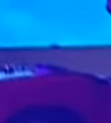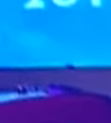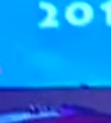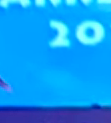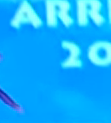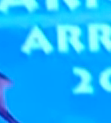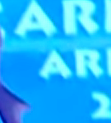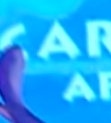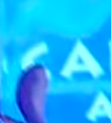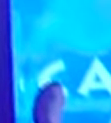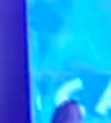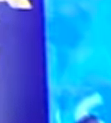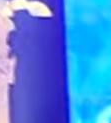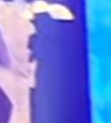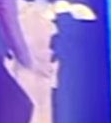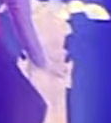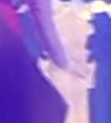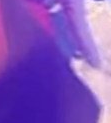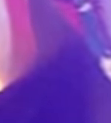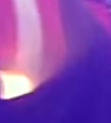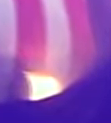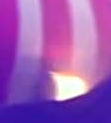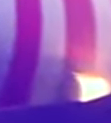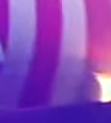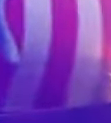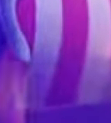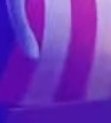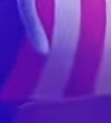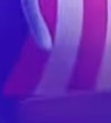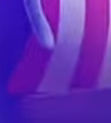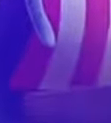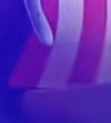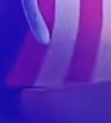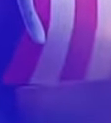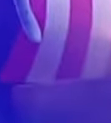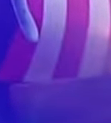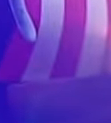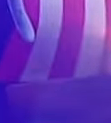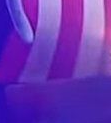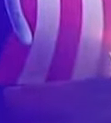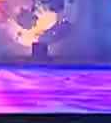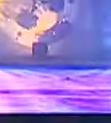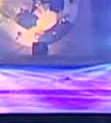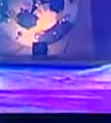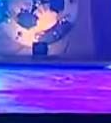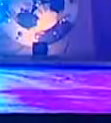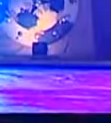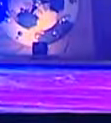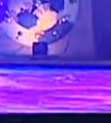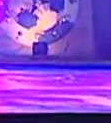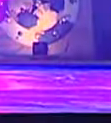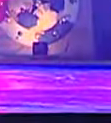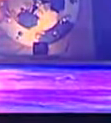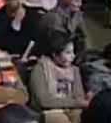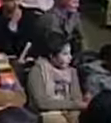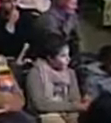y levanten los brazos. Queremos ver los brazos bien alto. Más alto. Así, así,